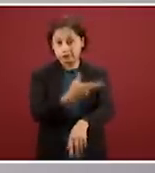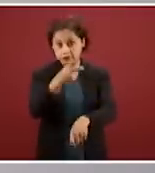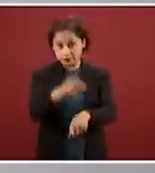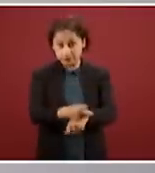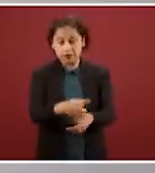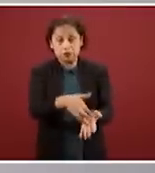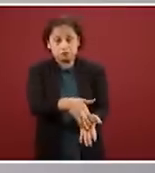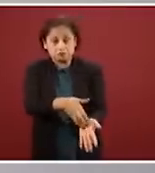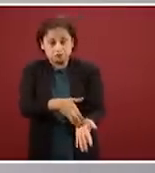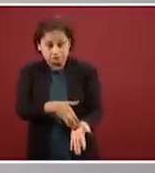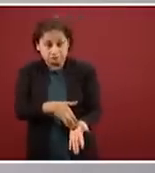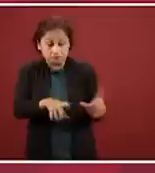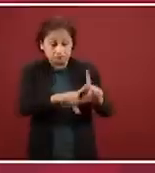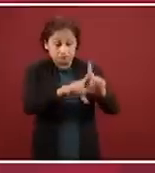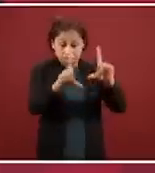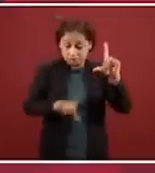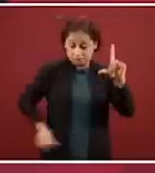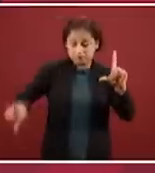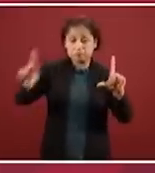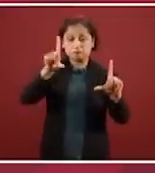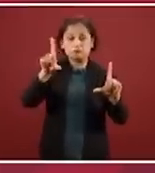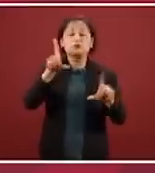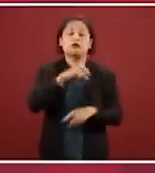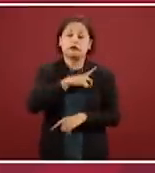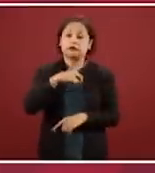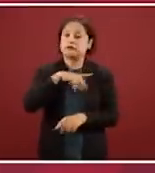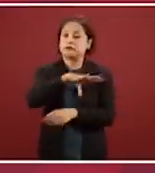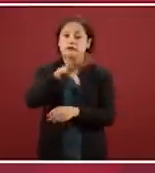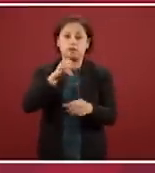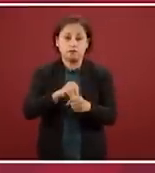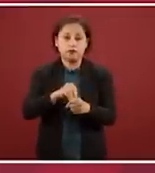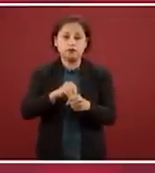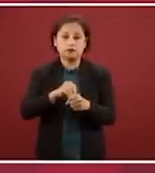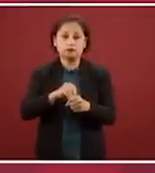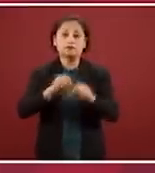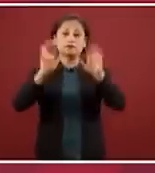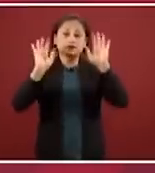en todo el país, pero estamos iniciando nosotros,